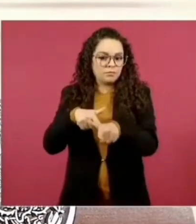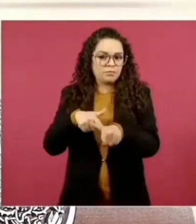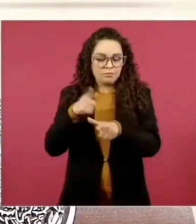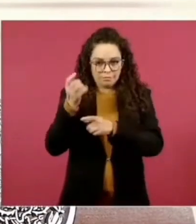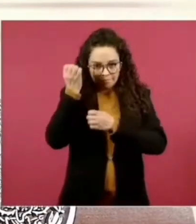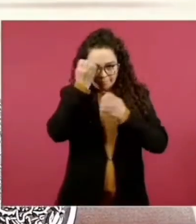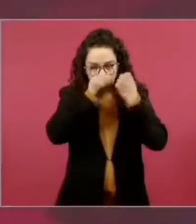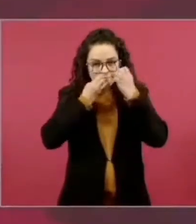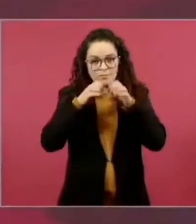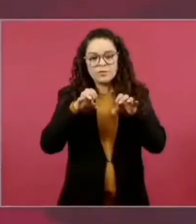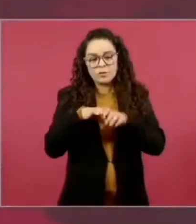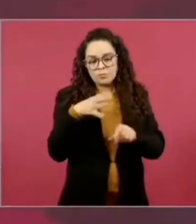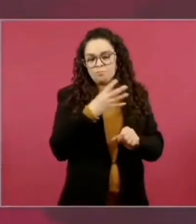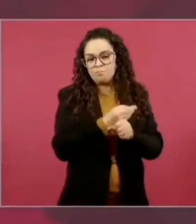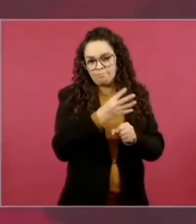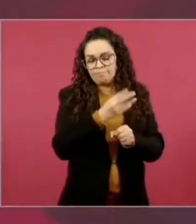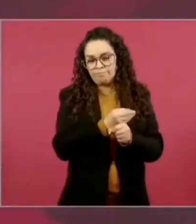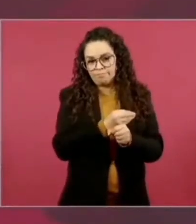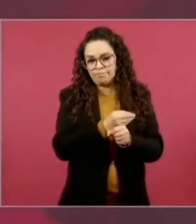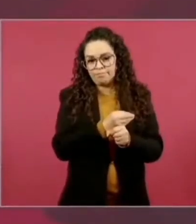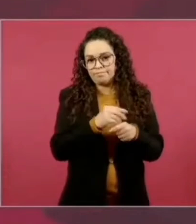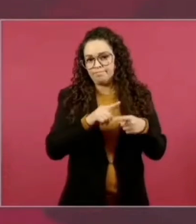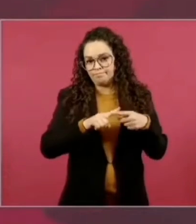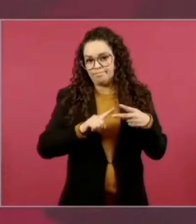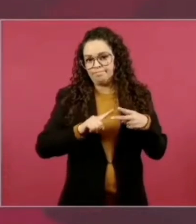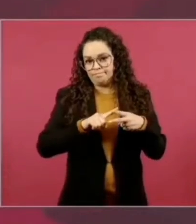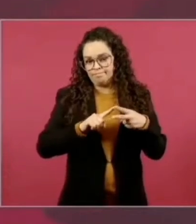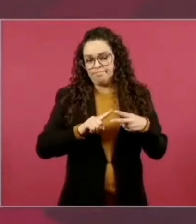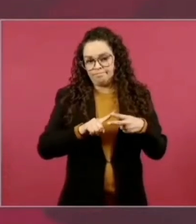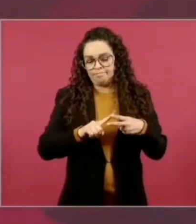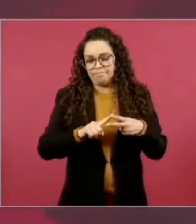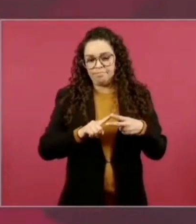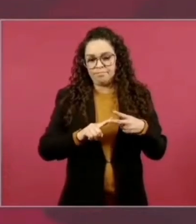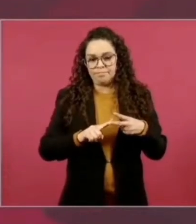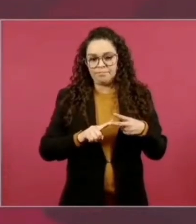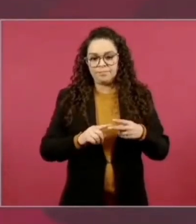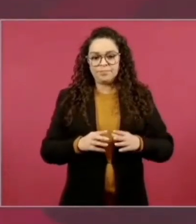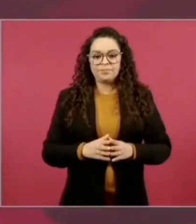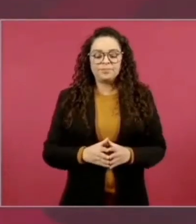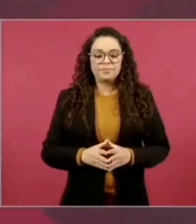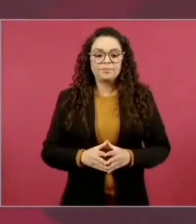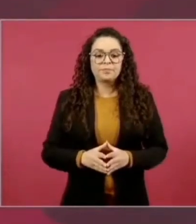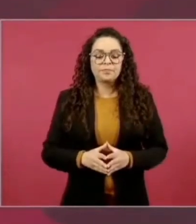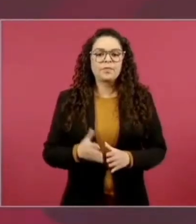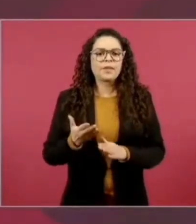Yo tenía pensado que, como estaban vendiendo Banamex,